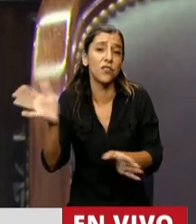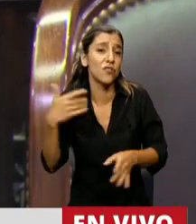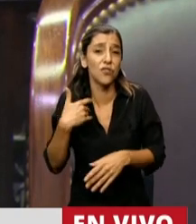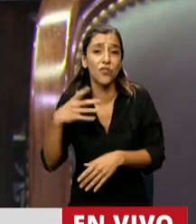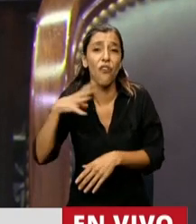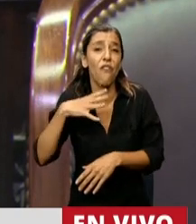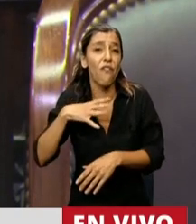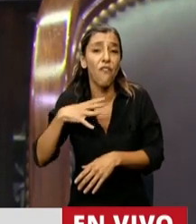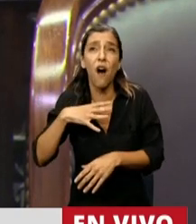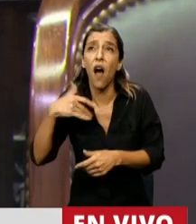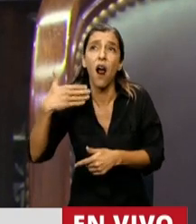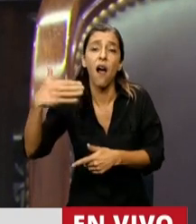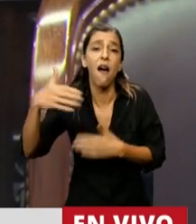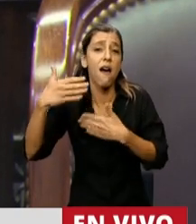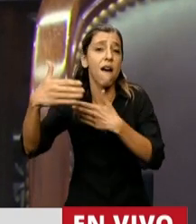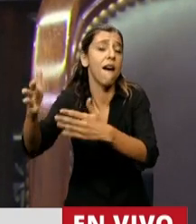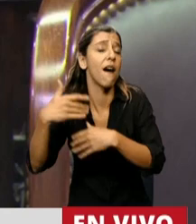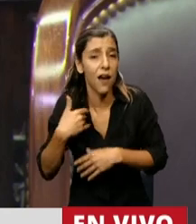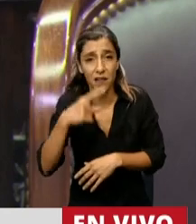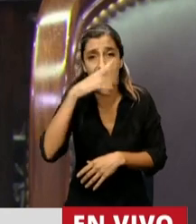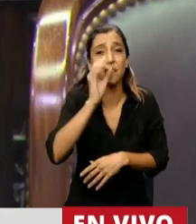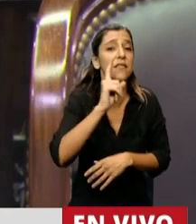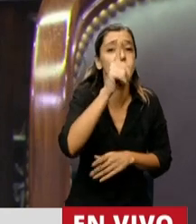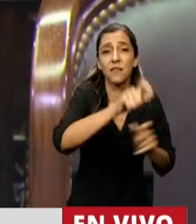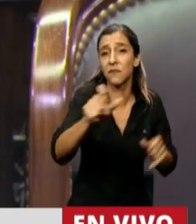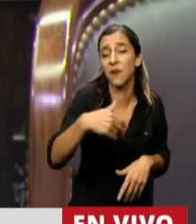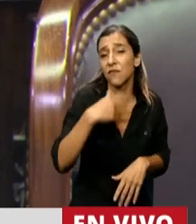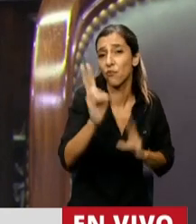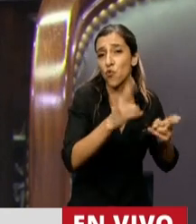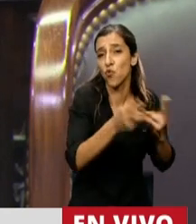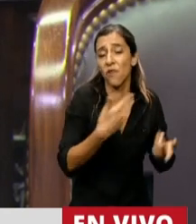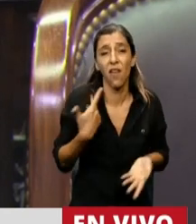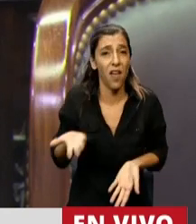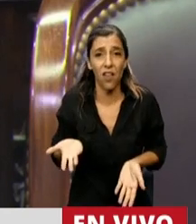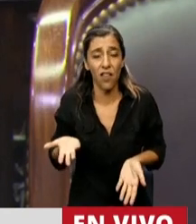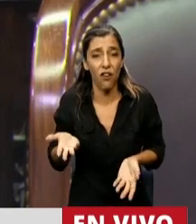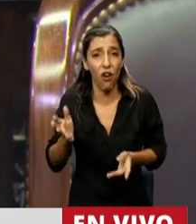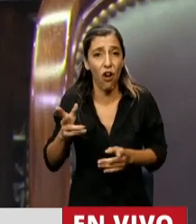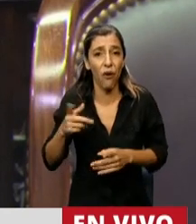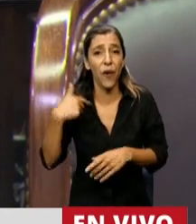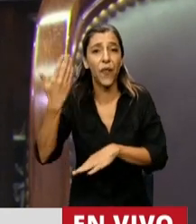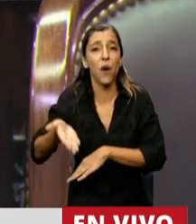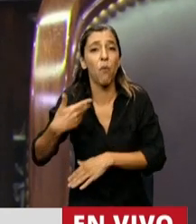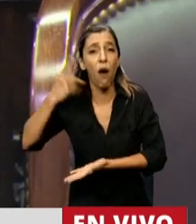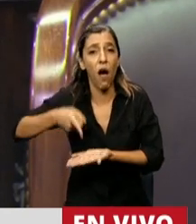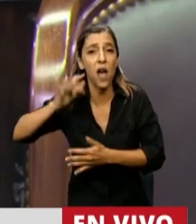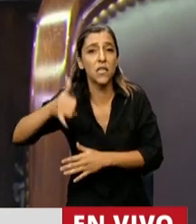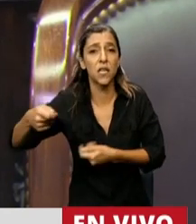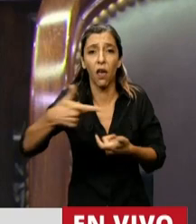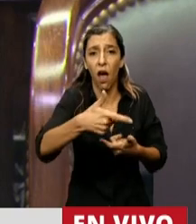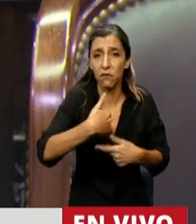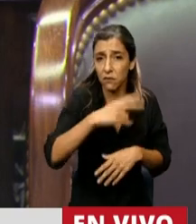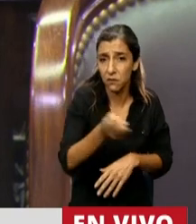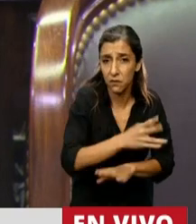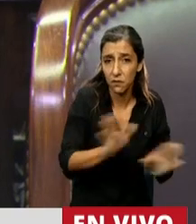murieron sin poder cobrar lo que habían ganado en la justicia. Yo les digo, no podemos obligar a los jubilados a esperar